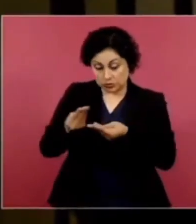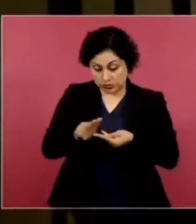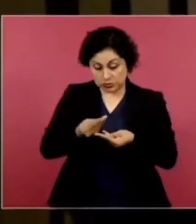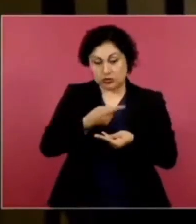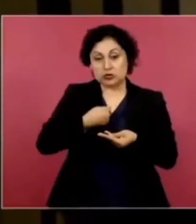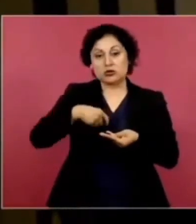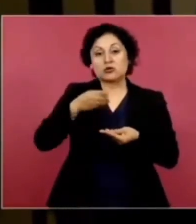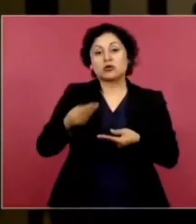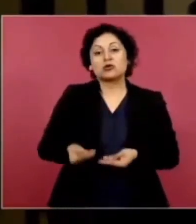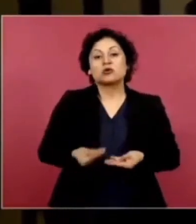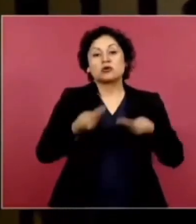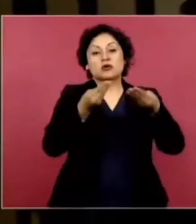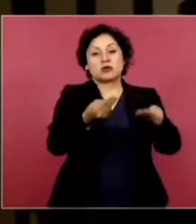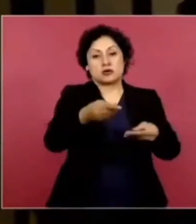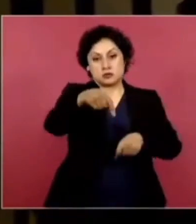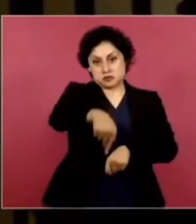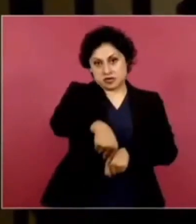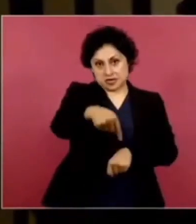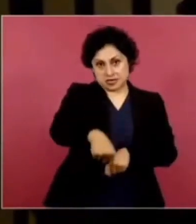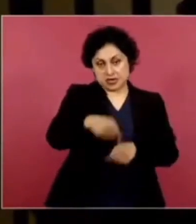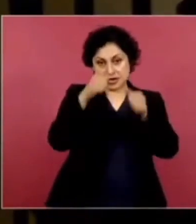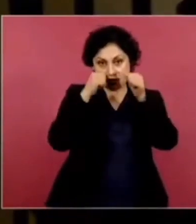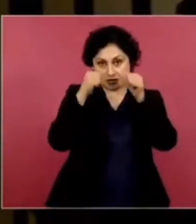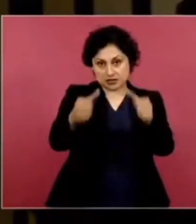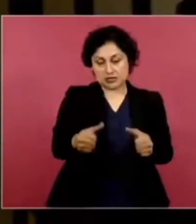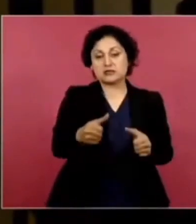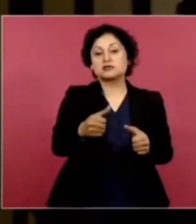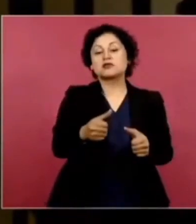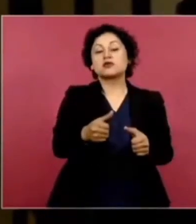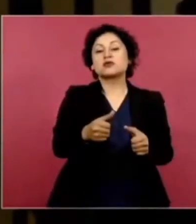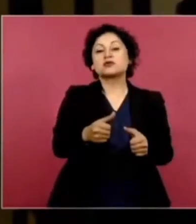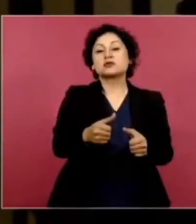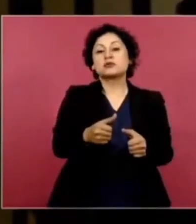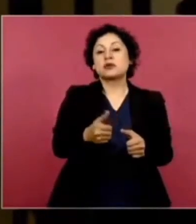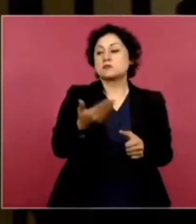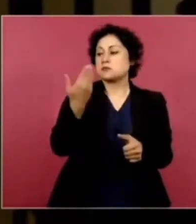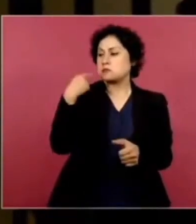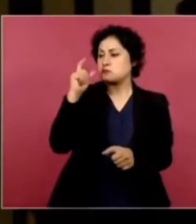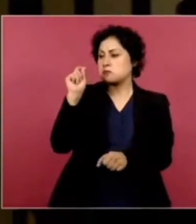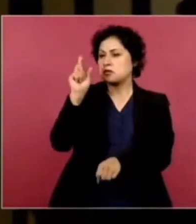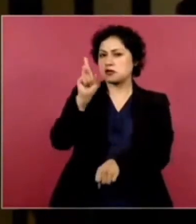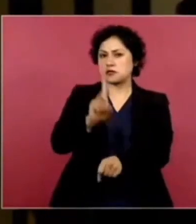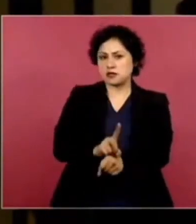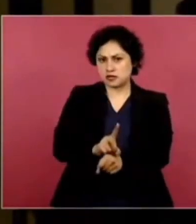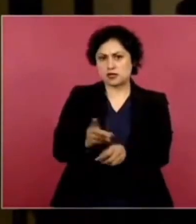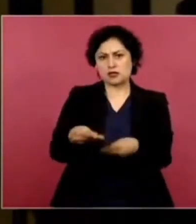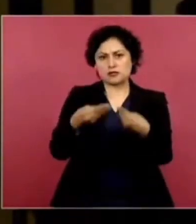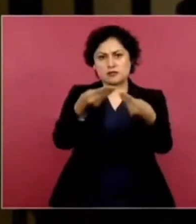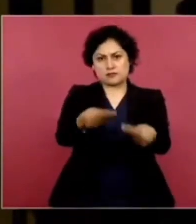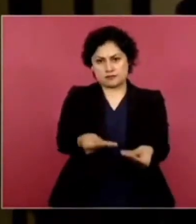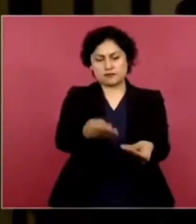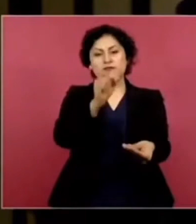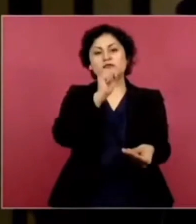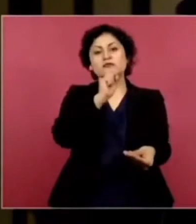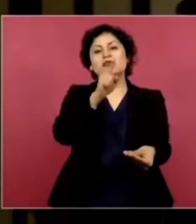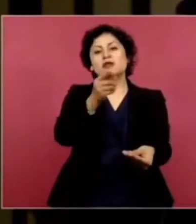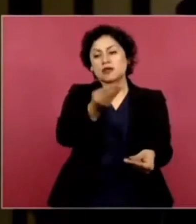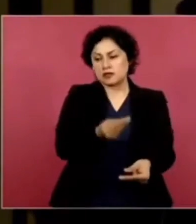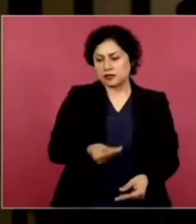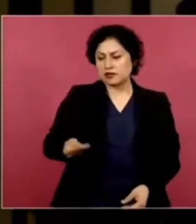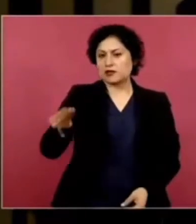Atención Ciudadana hace unos días, hace unos 20 días, y se lo hicimos llegar también al